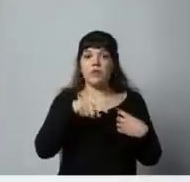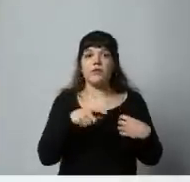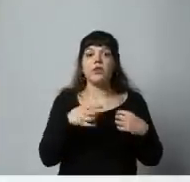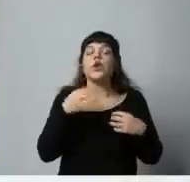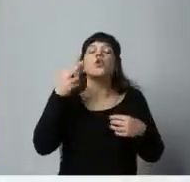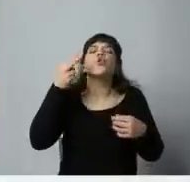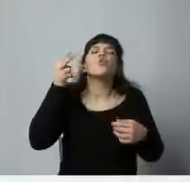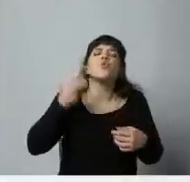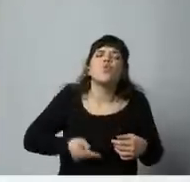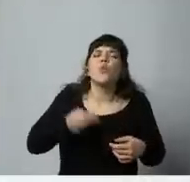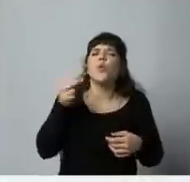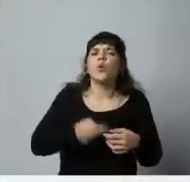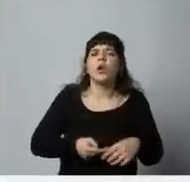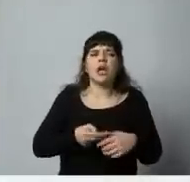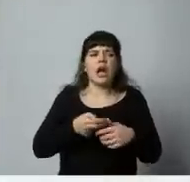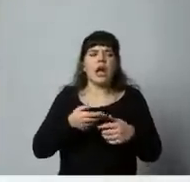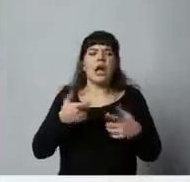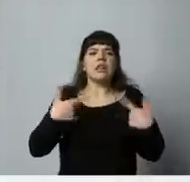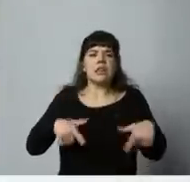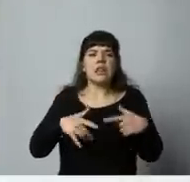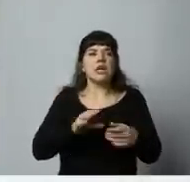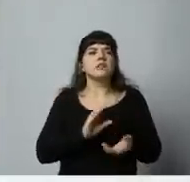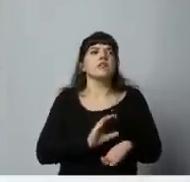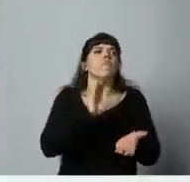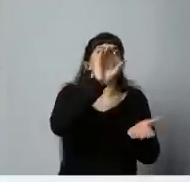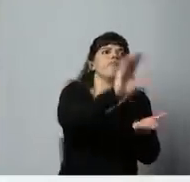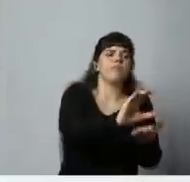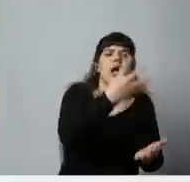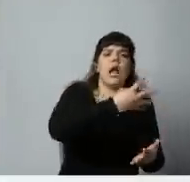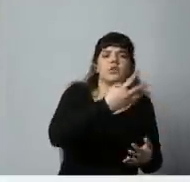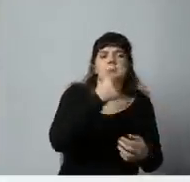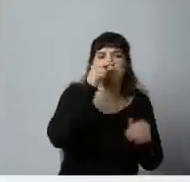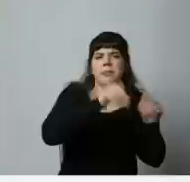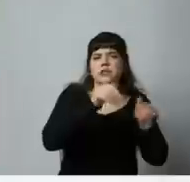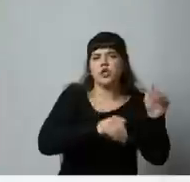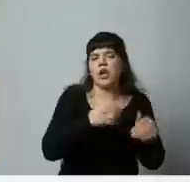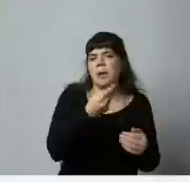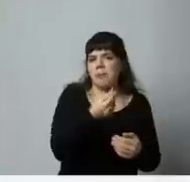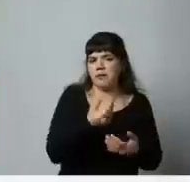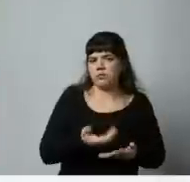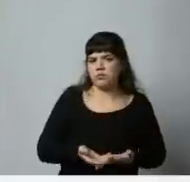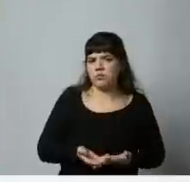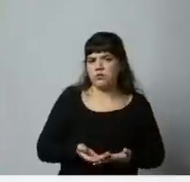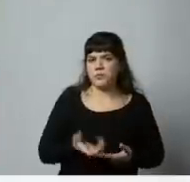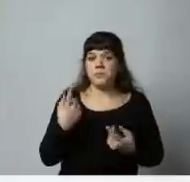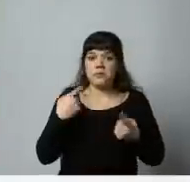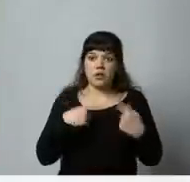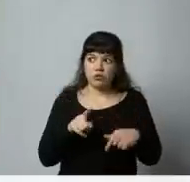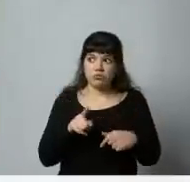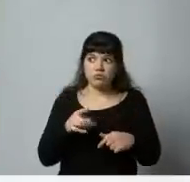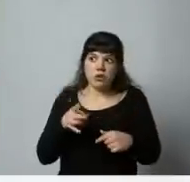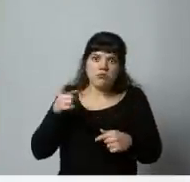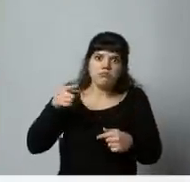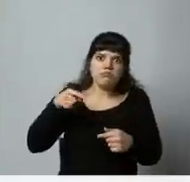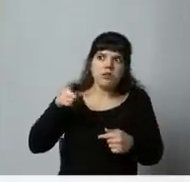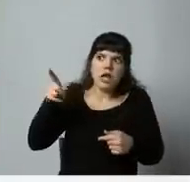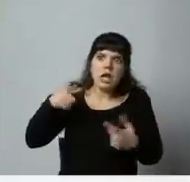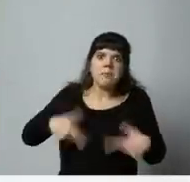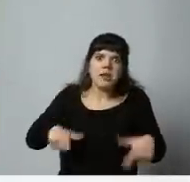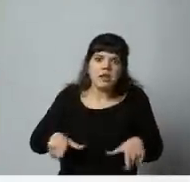nunca jamás la intendencia transfirió al galpón 14 millones de pesos y por otra parte lo que los fondos que él desde el